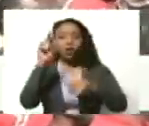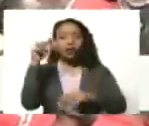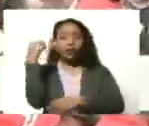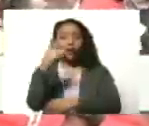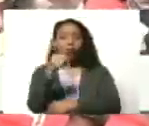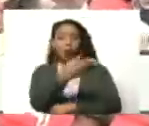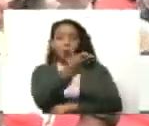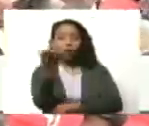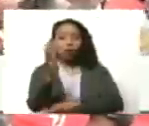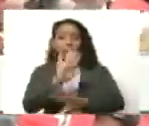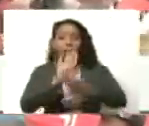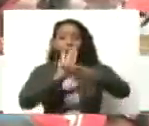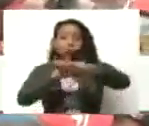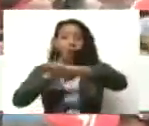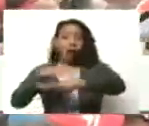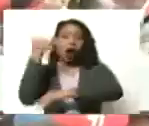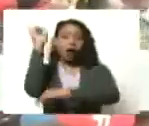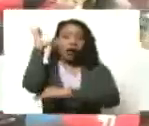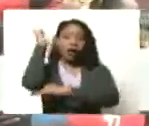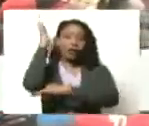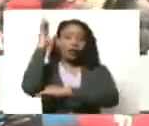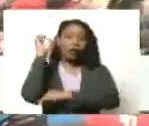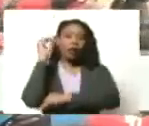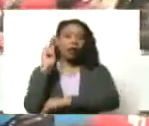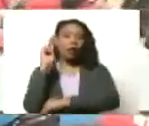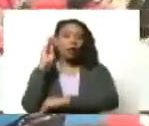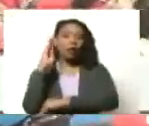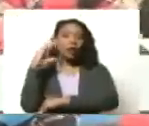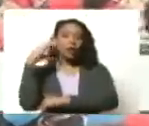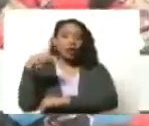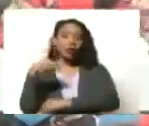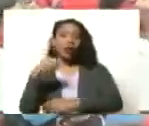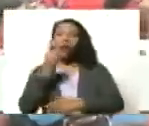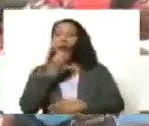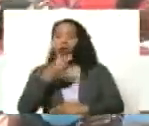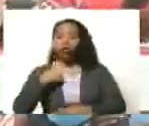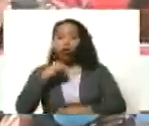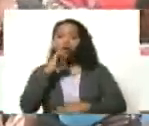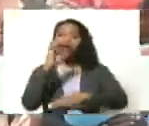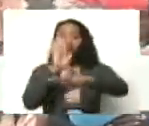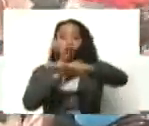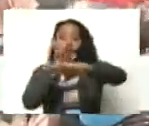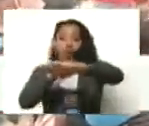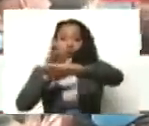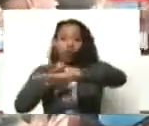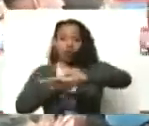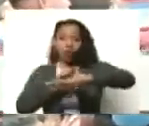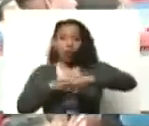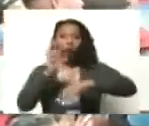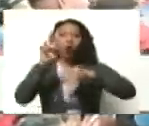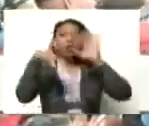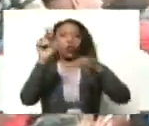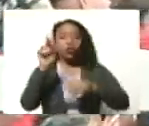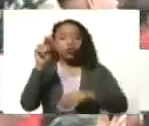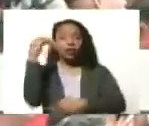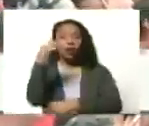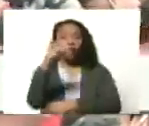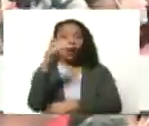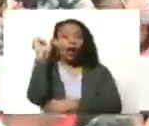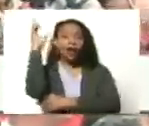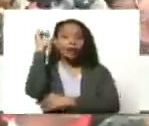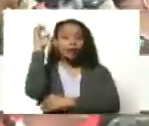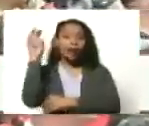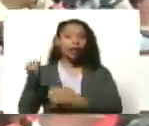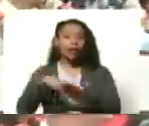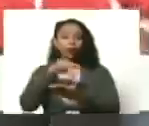¿ya ustedes le informaron que hay asambleas de UVC? Bueno, les informo. 12 de noviembre, asamblea de